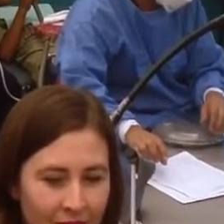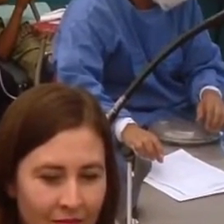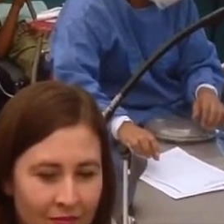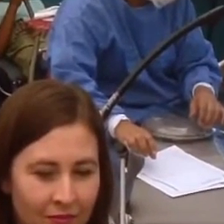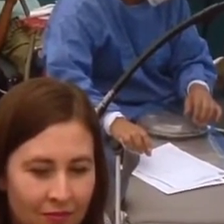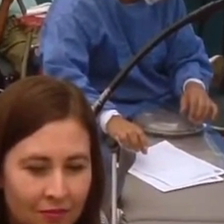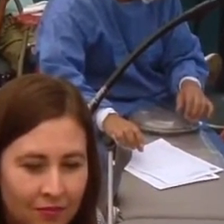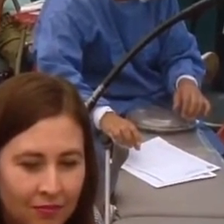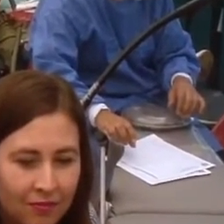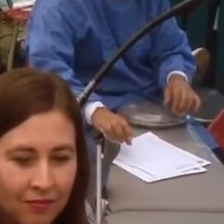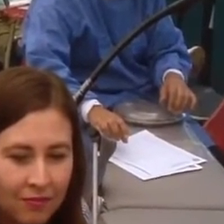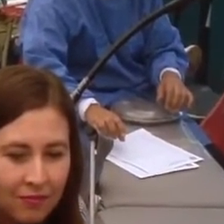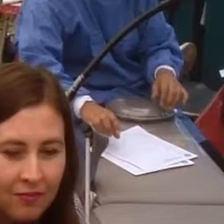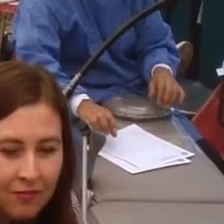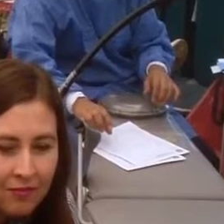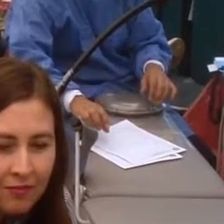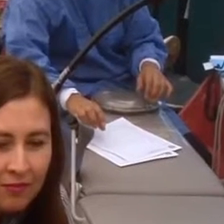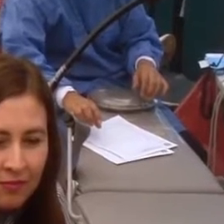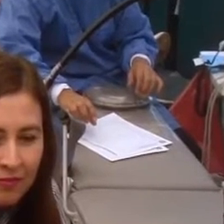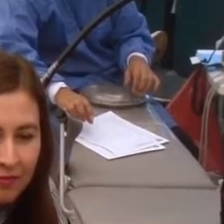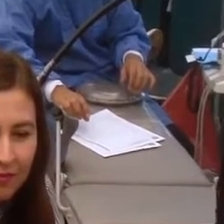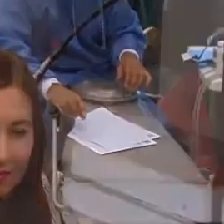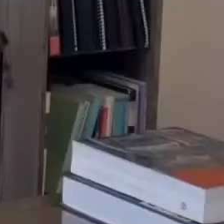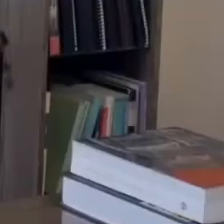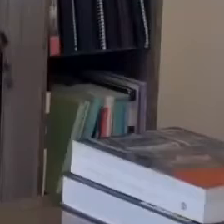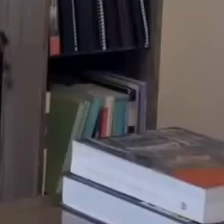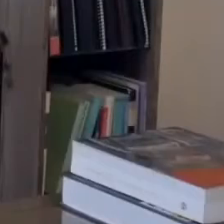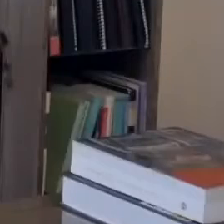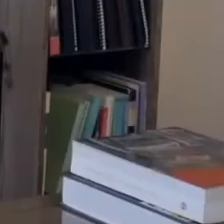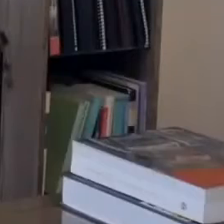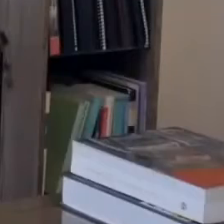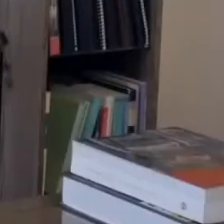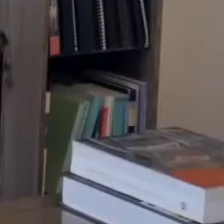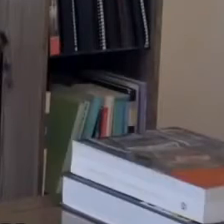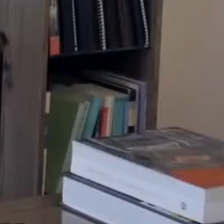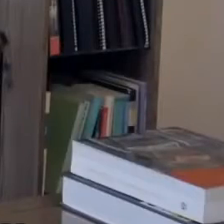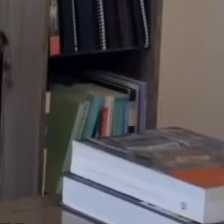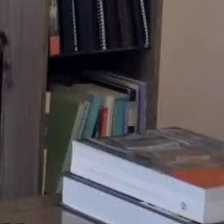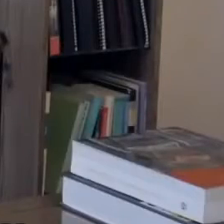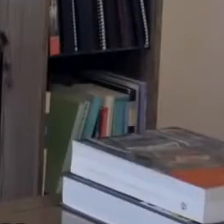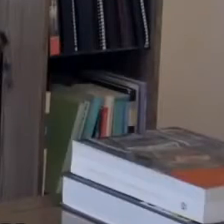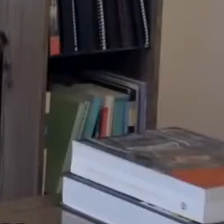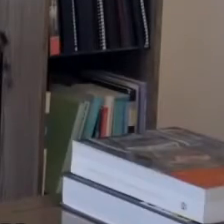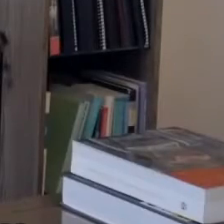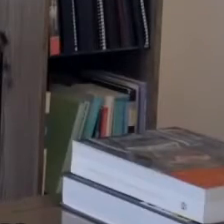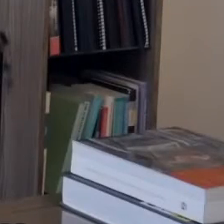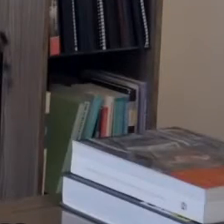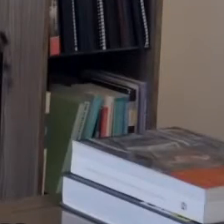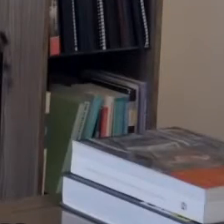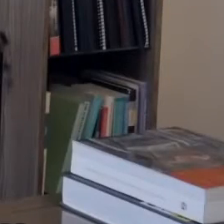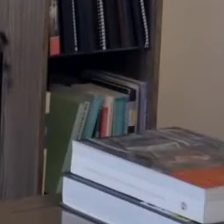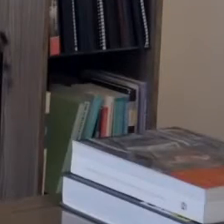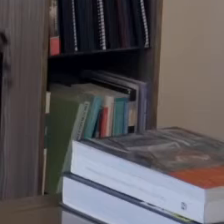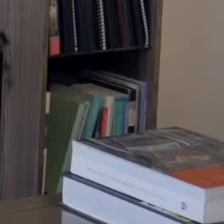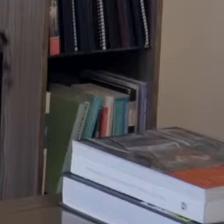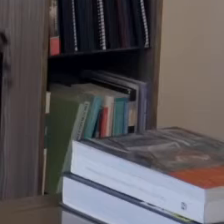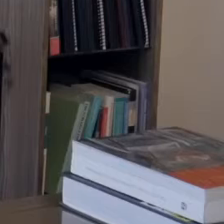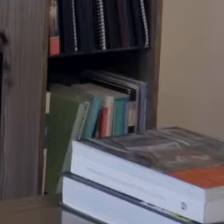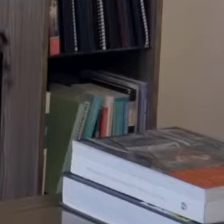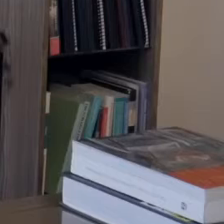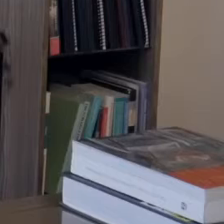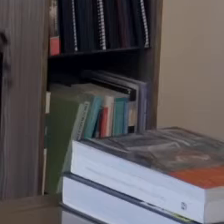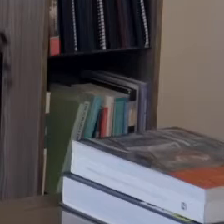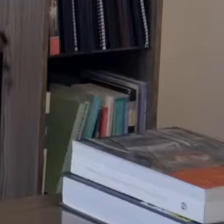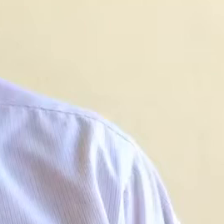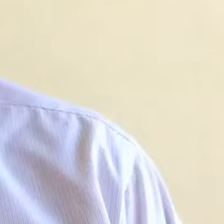que irse adecuando con los tiempos. Y lo único que me corresponde es ser generoso con México y con la sociedad y decirle gracias por todo lo que me